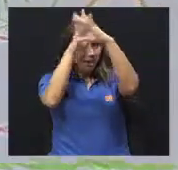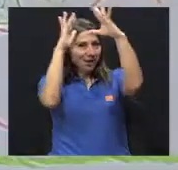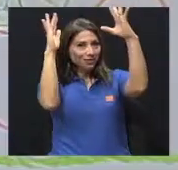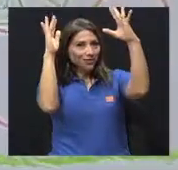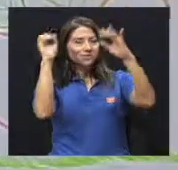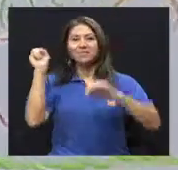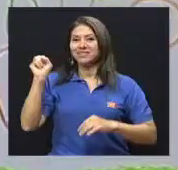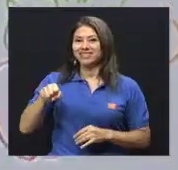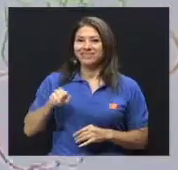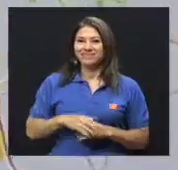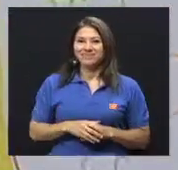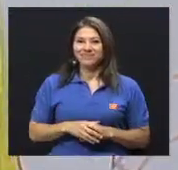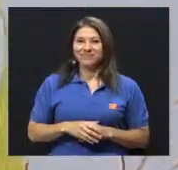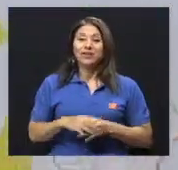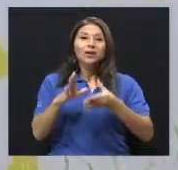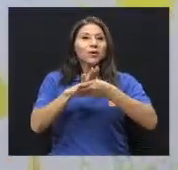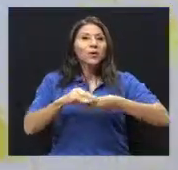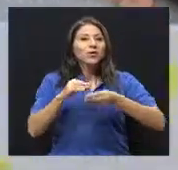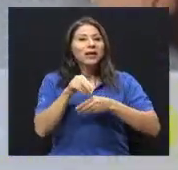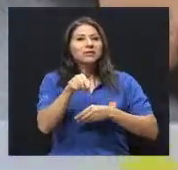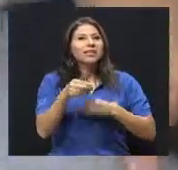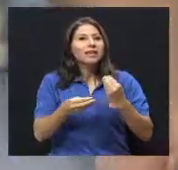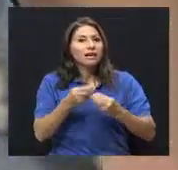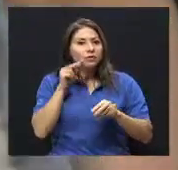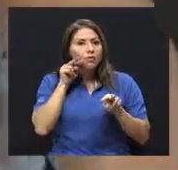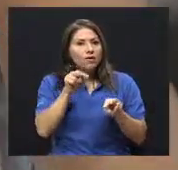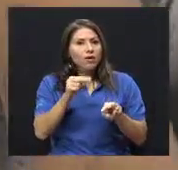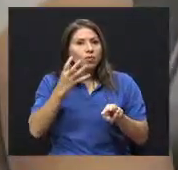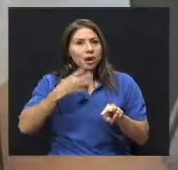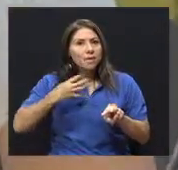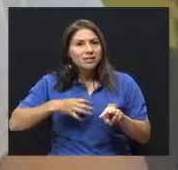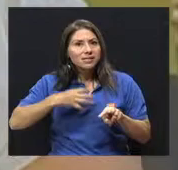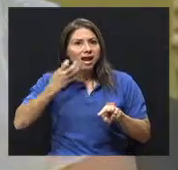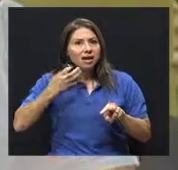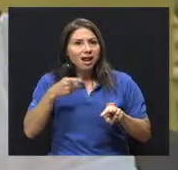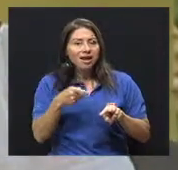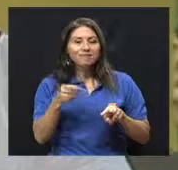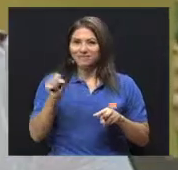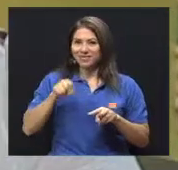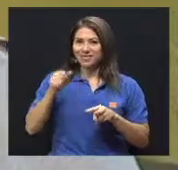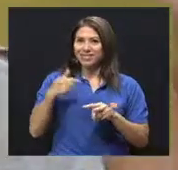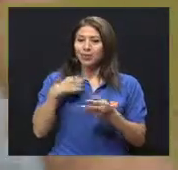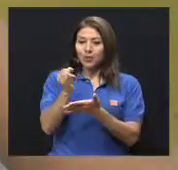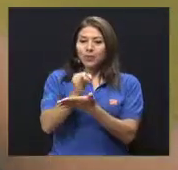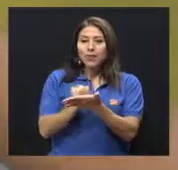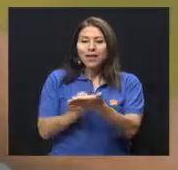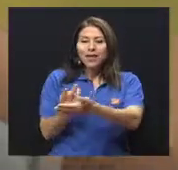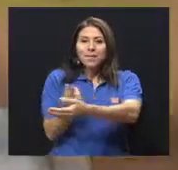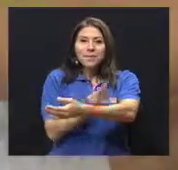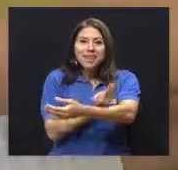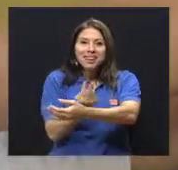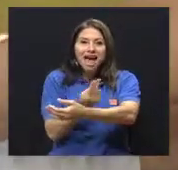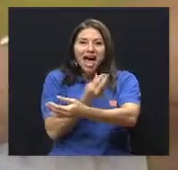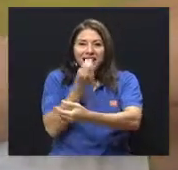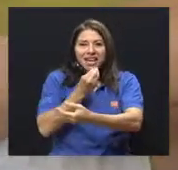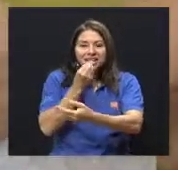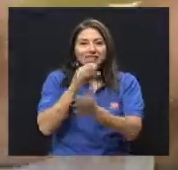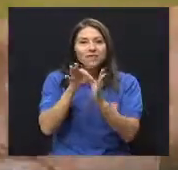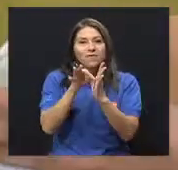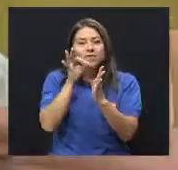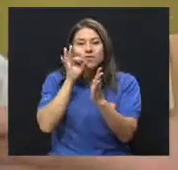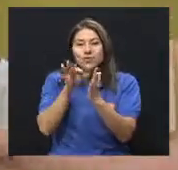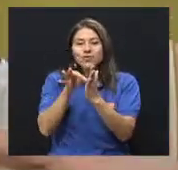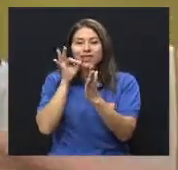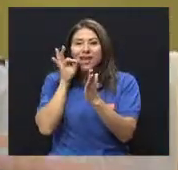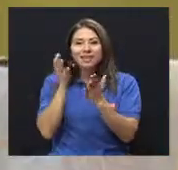imaginación? Sí. Uh-huh. ¿Y qué más? Contanos qué hay ahí, porque ahí veo una manzana. Sí, yo dibujé vegetales